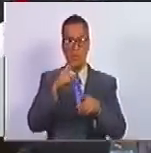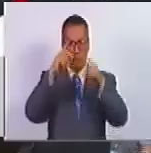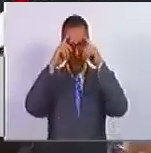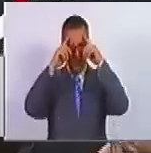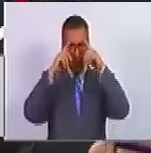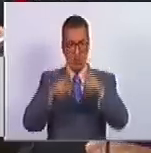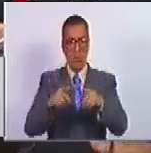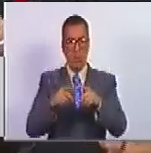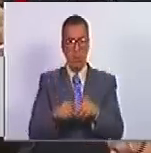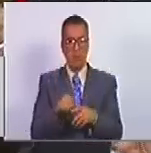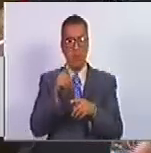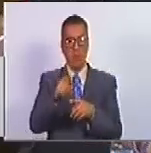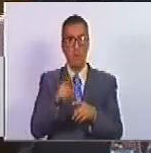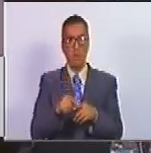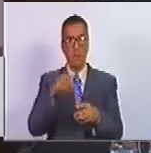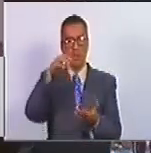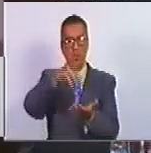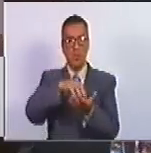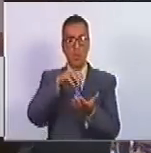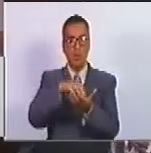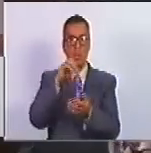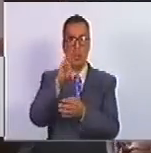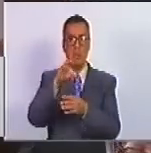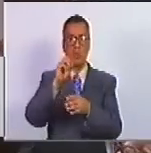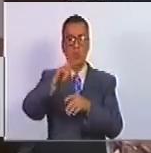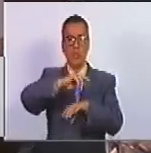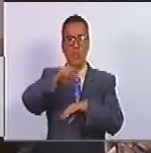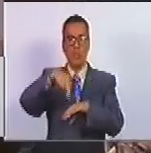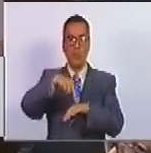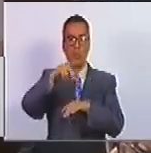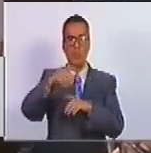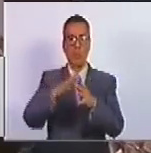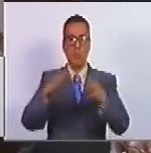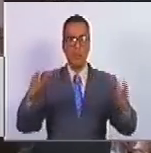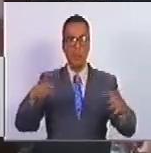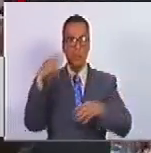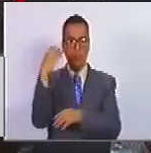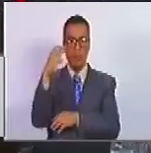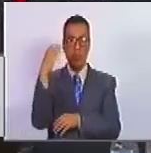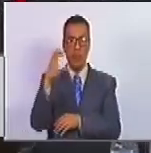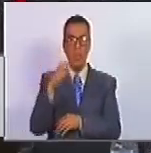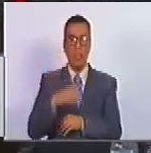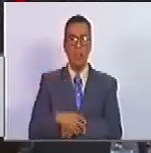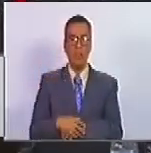decidiera en el Congreso de la Gran Colombia